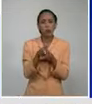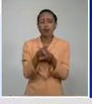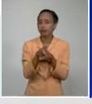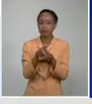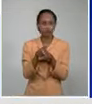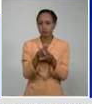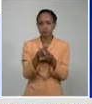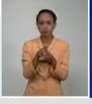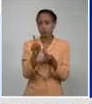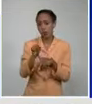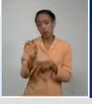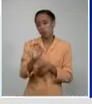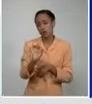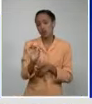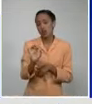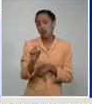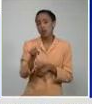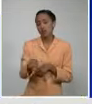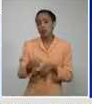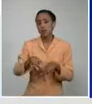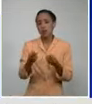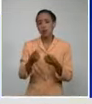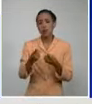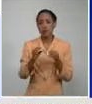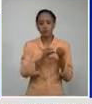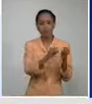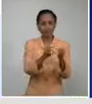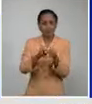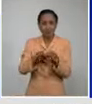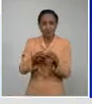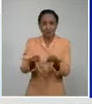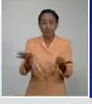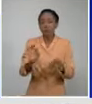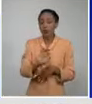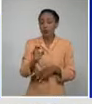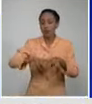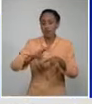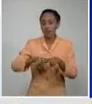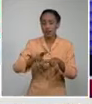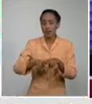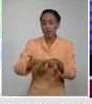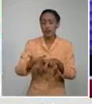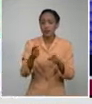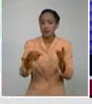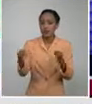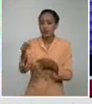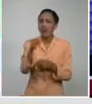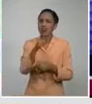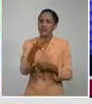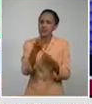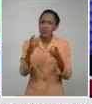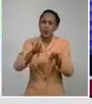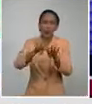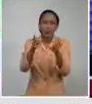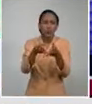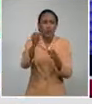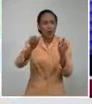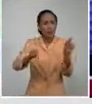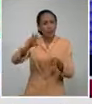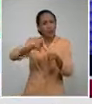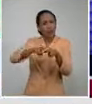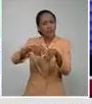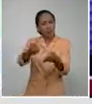casos por la transmisión que se mantiene y que vamos con la cooperación de todas las personas que vivimos aquí en La